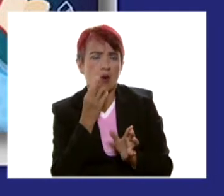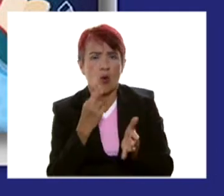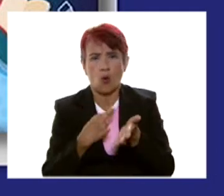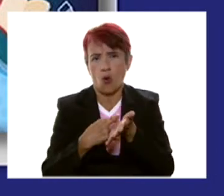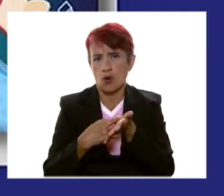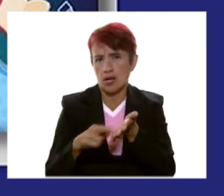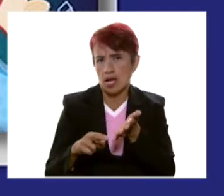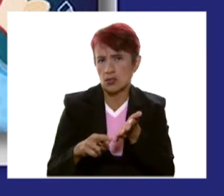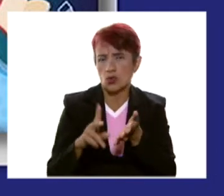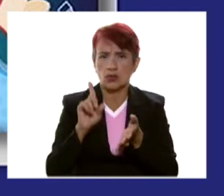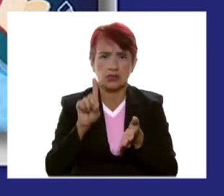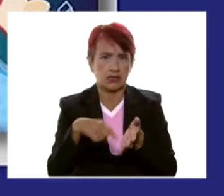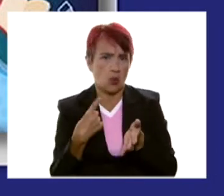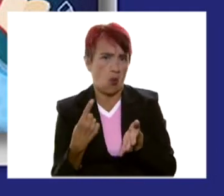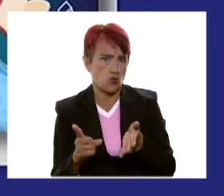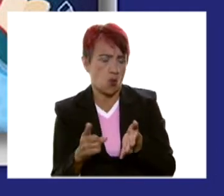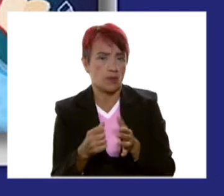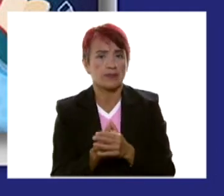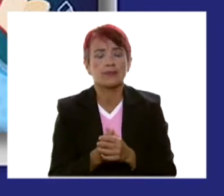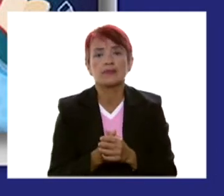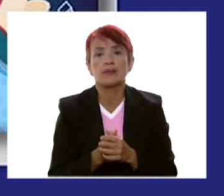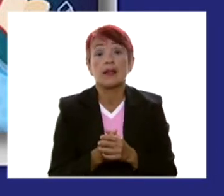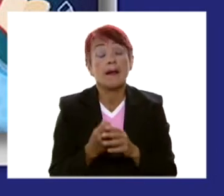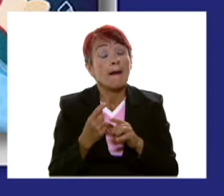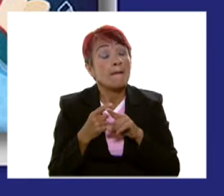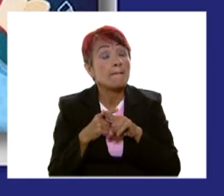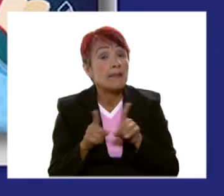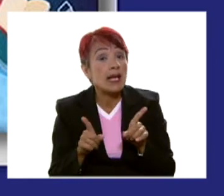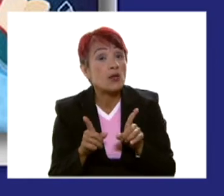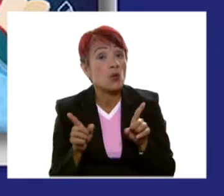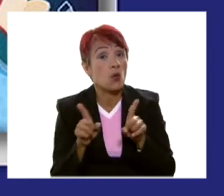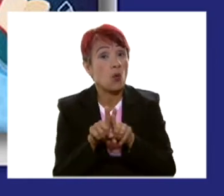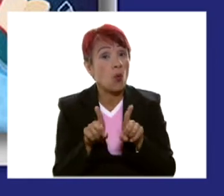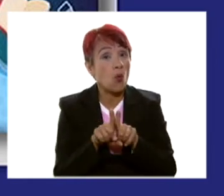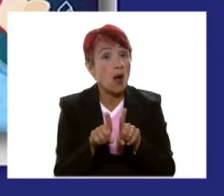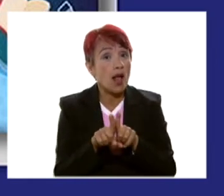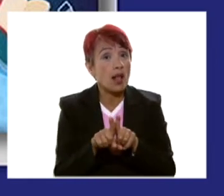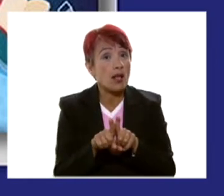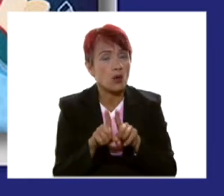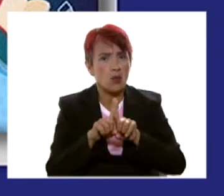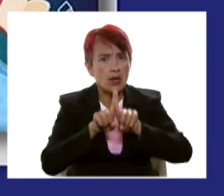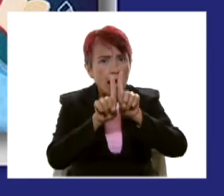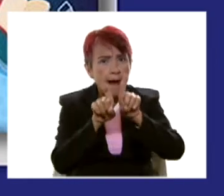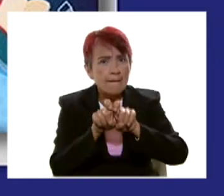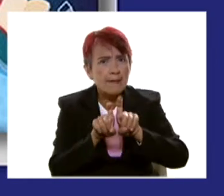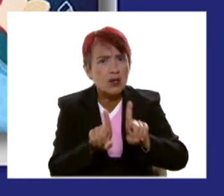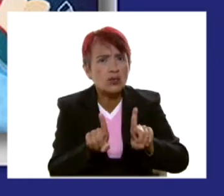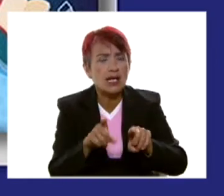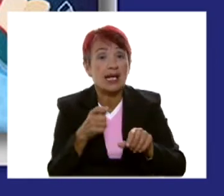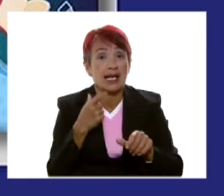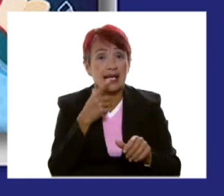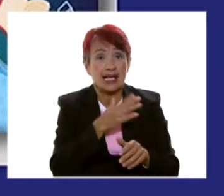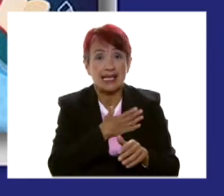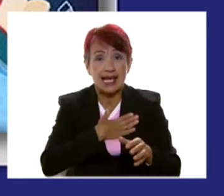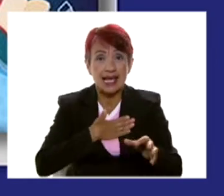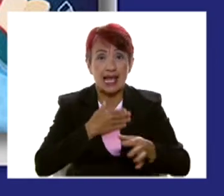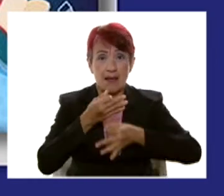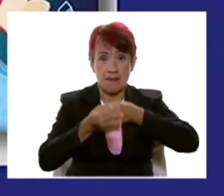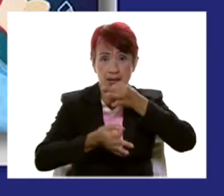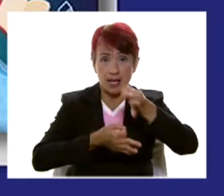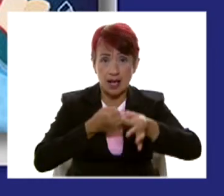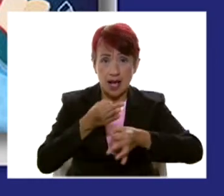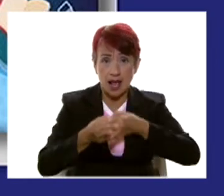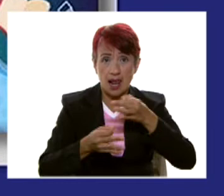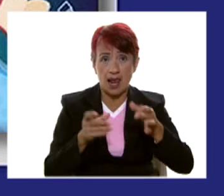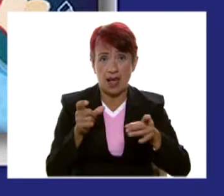es derecho, etcétera, etcétera. Pero también se convierte en un tag question, que es lo que quiero que les quede claro